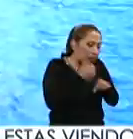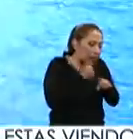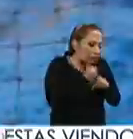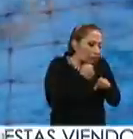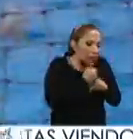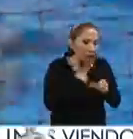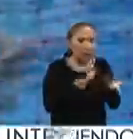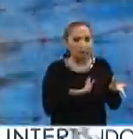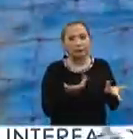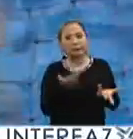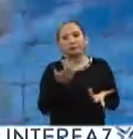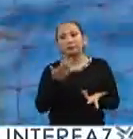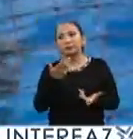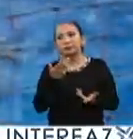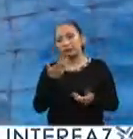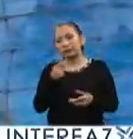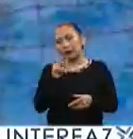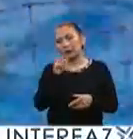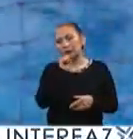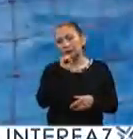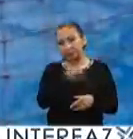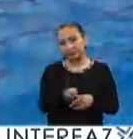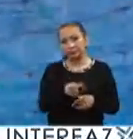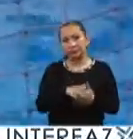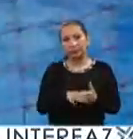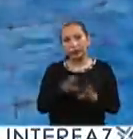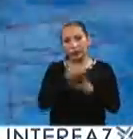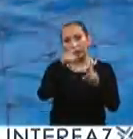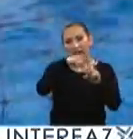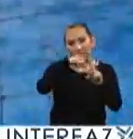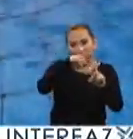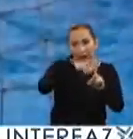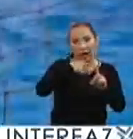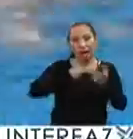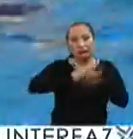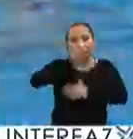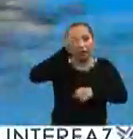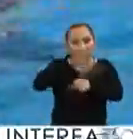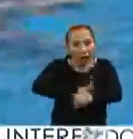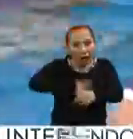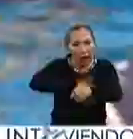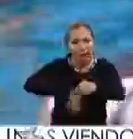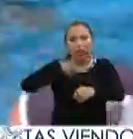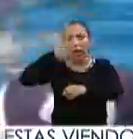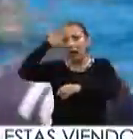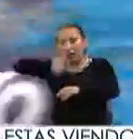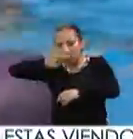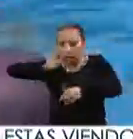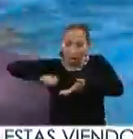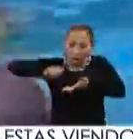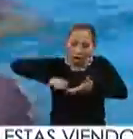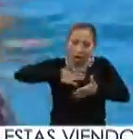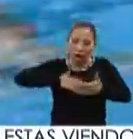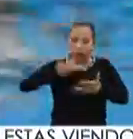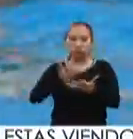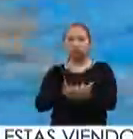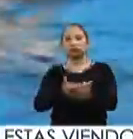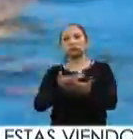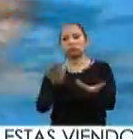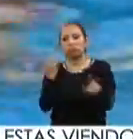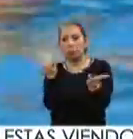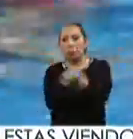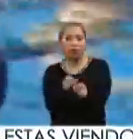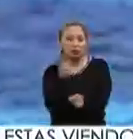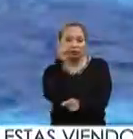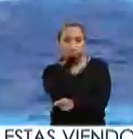horario escolar, pues también como tareas, salir tarde, terminar la tarea en la noche, no descansar tanto,